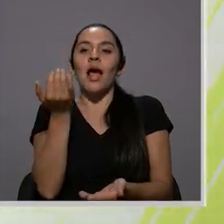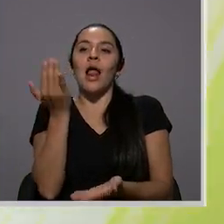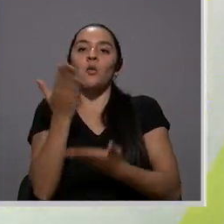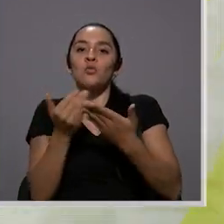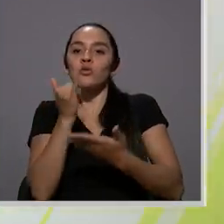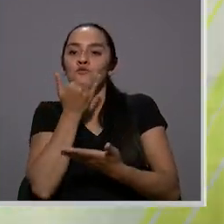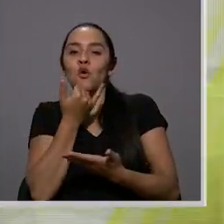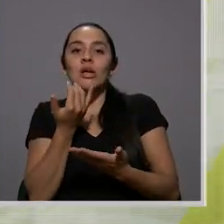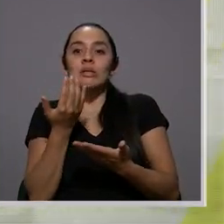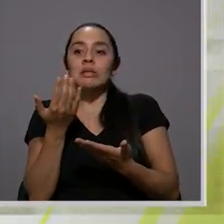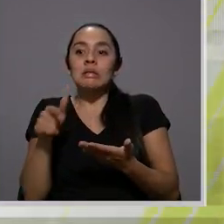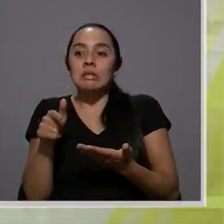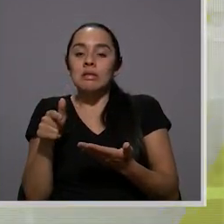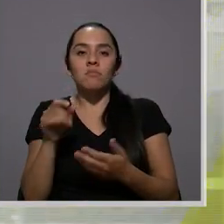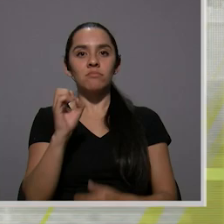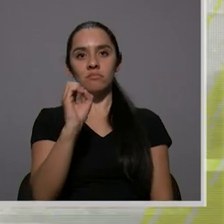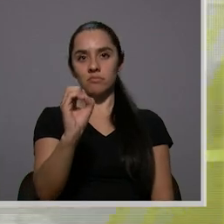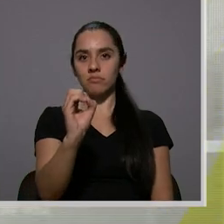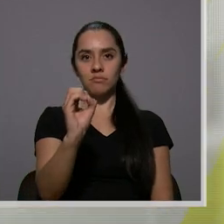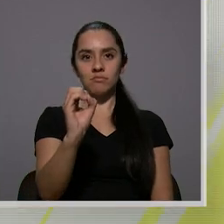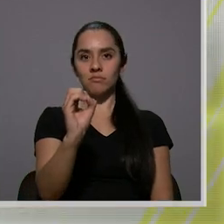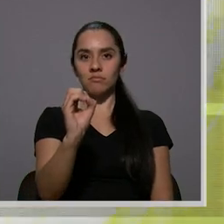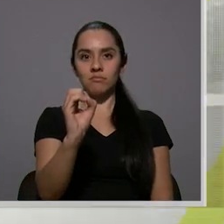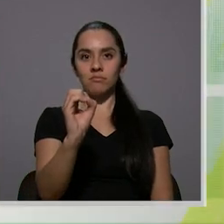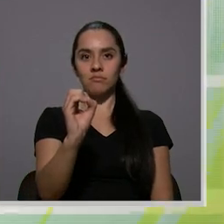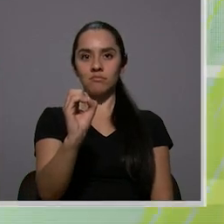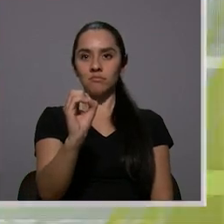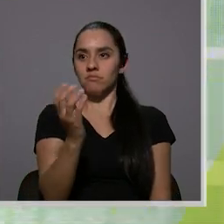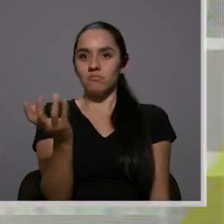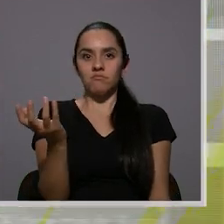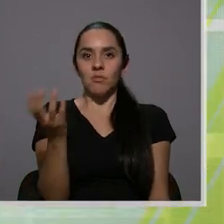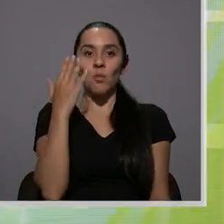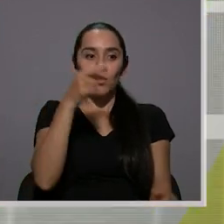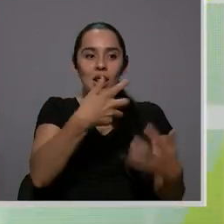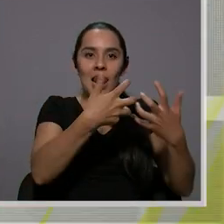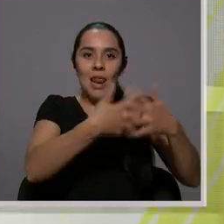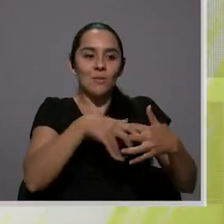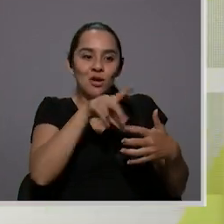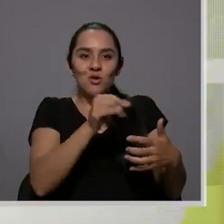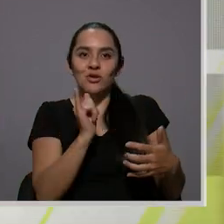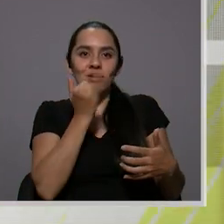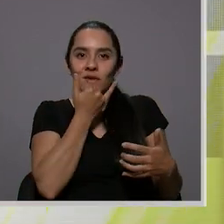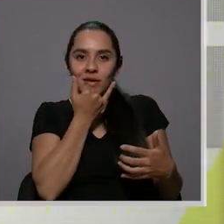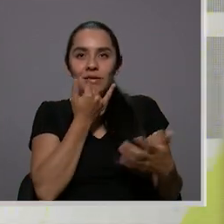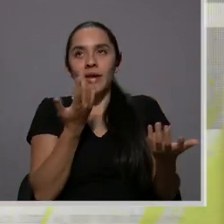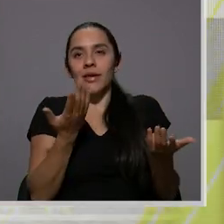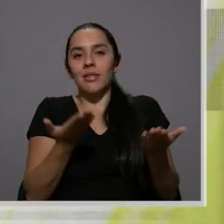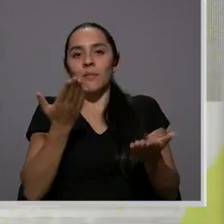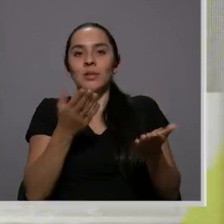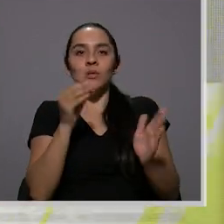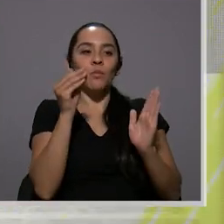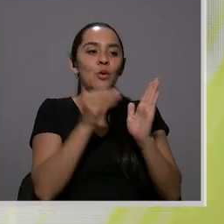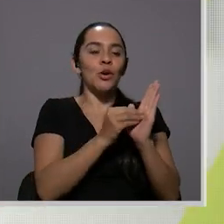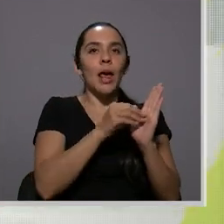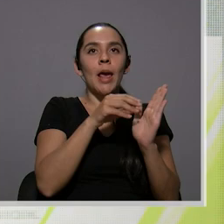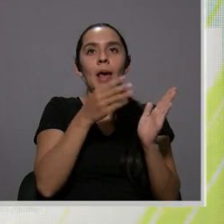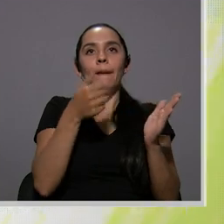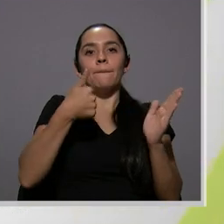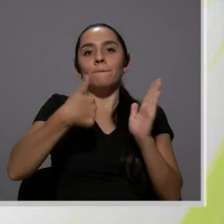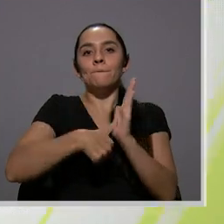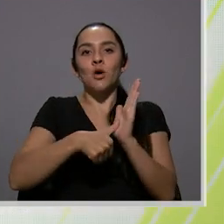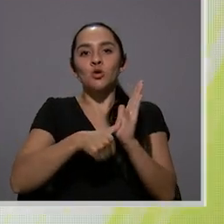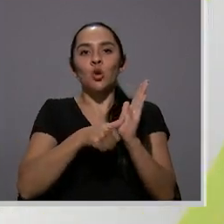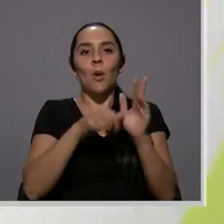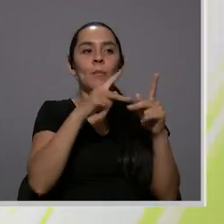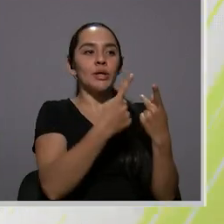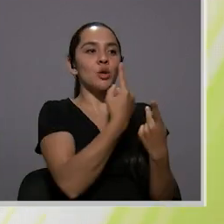suma fue cero Uy Eso es muy interesante cero verdad por qué Porque eh la máquina no se va a equivocar en que en vez de ponerle el voto que es yo